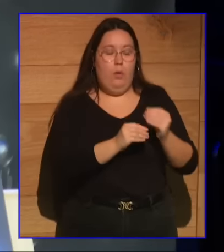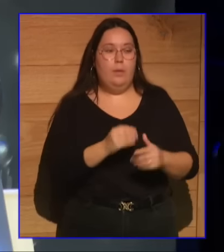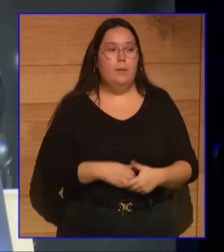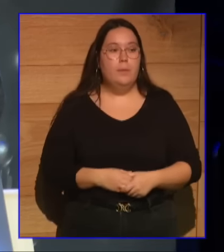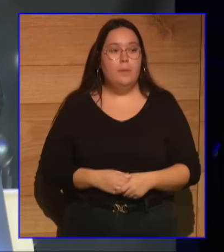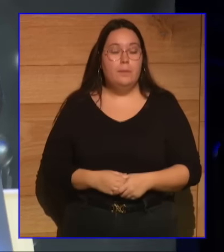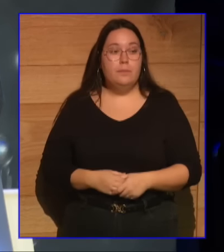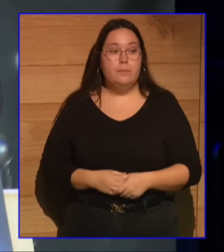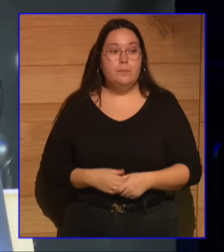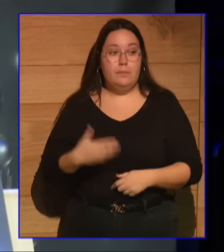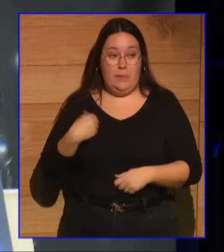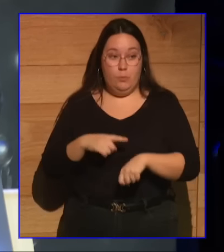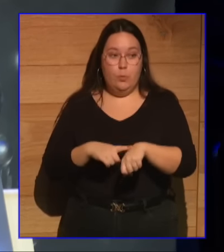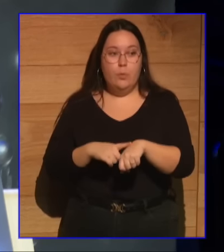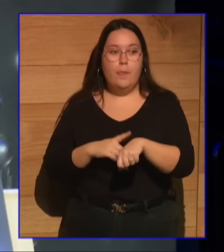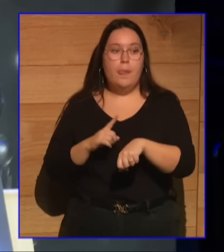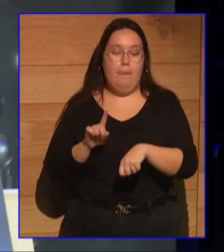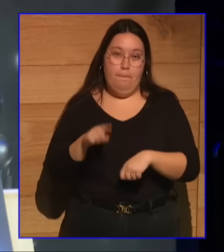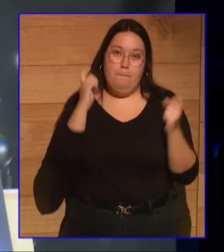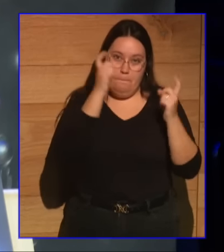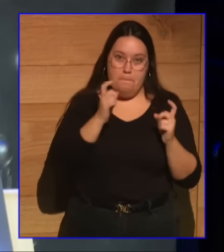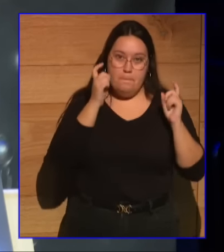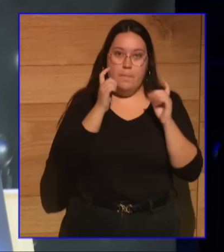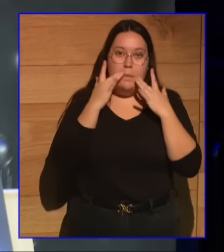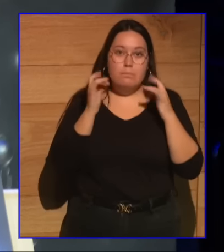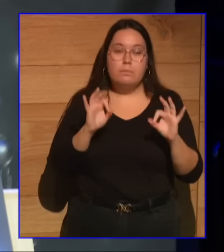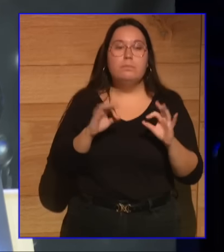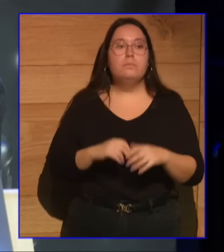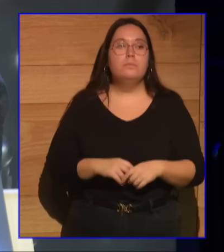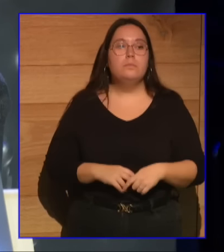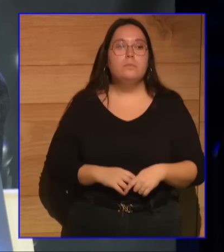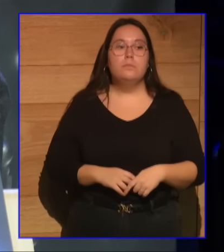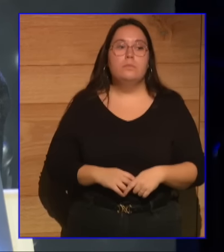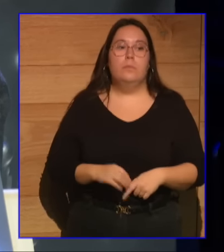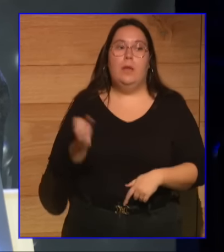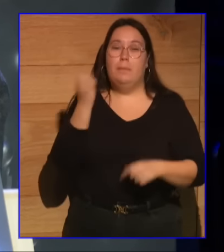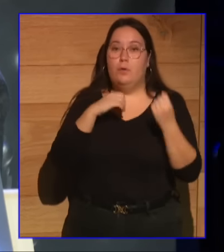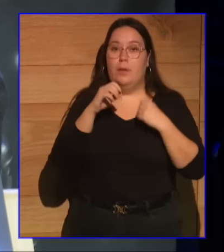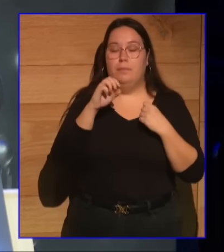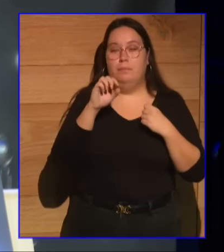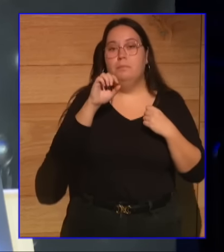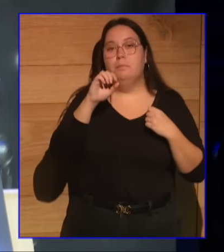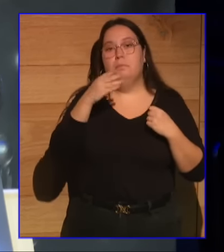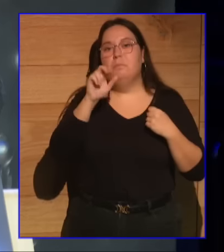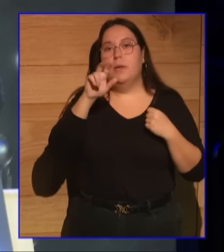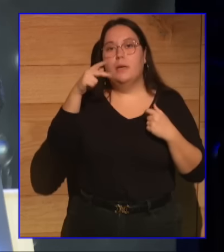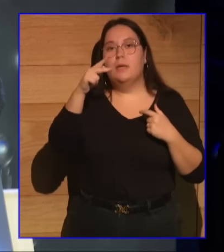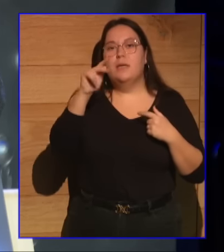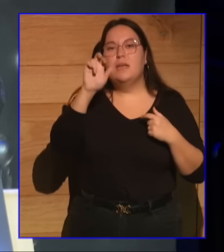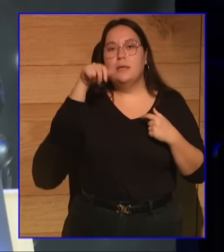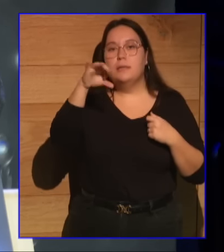vez, ahí, insisto, esa limpidez en la definición de personajes, pensemos en el personaje de Ben Kingsley, por ejemplo, con